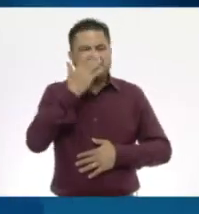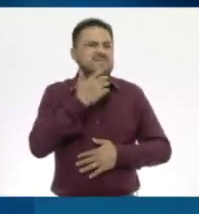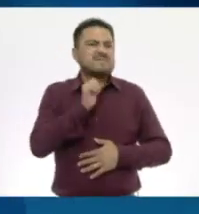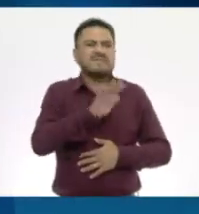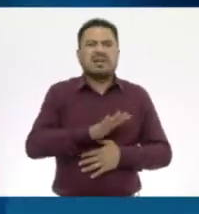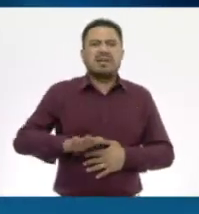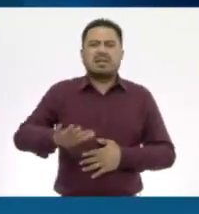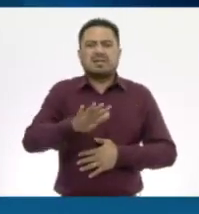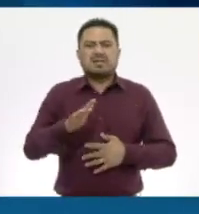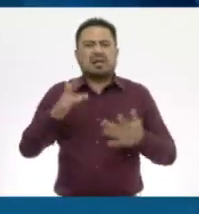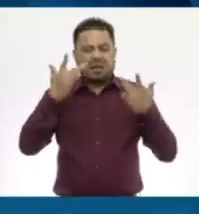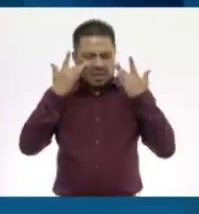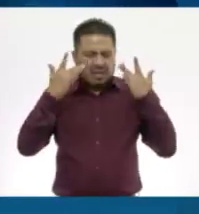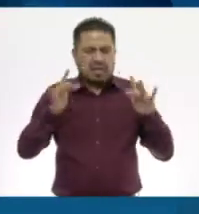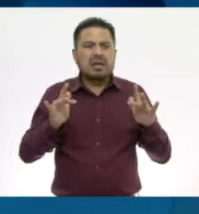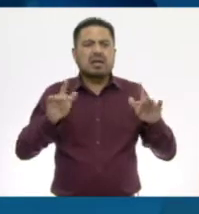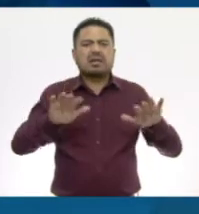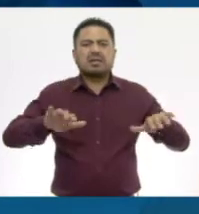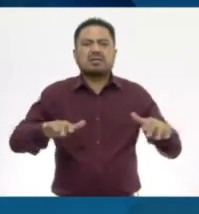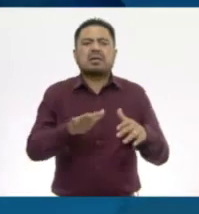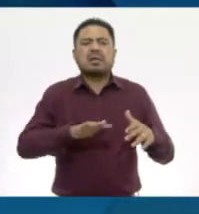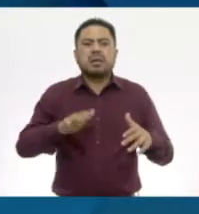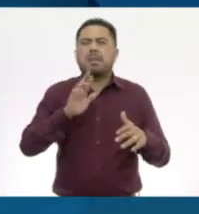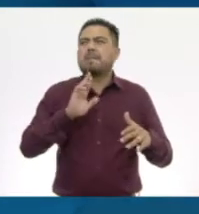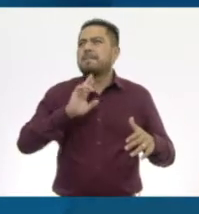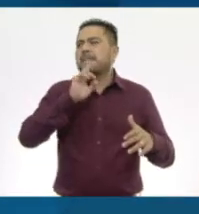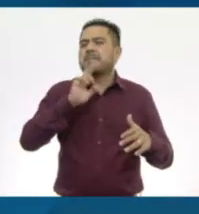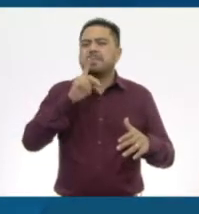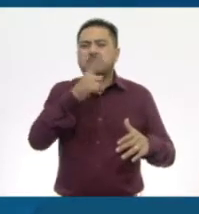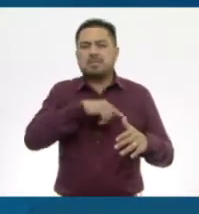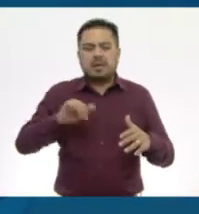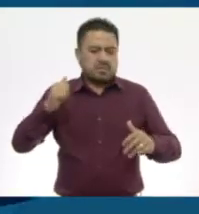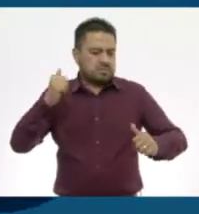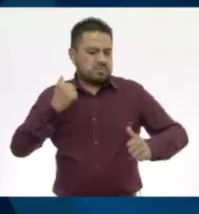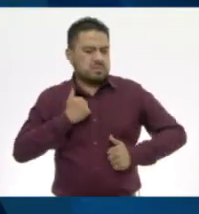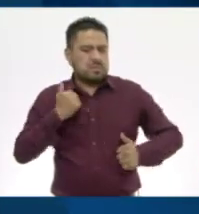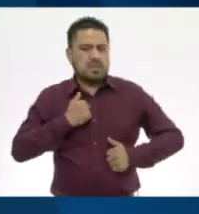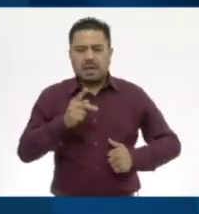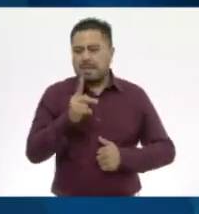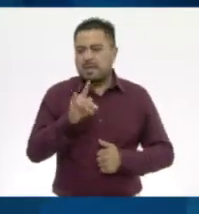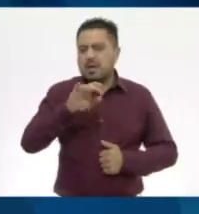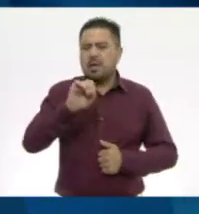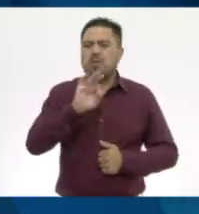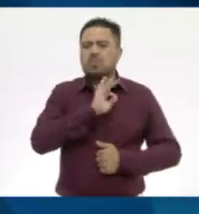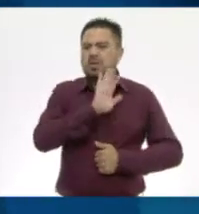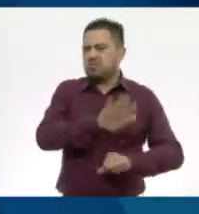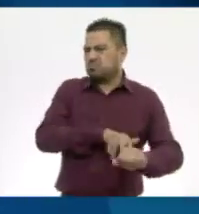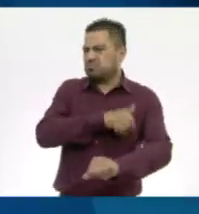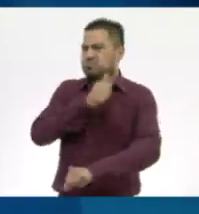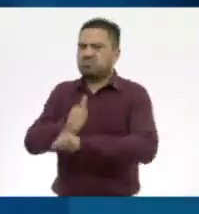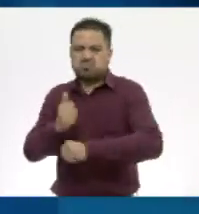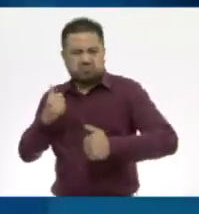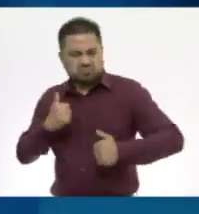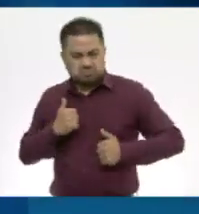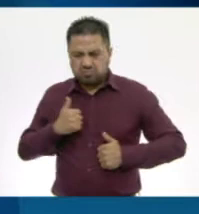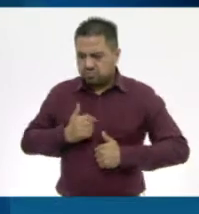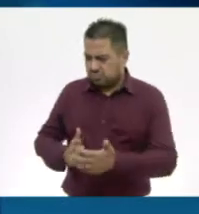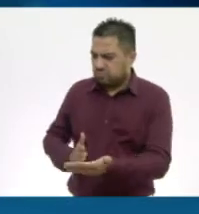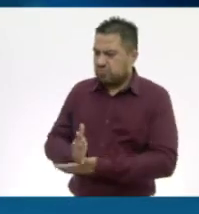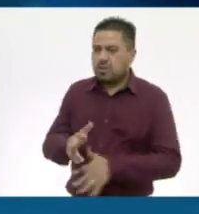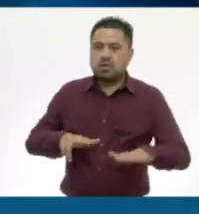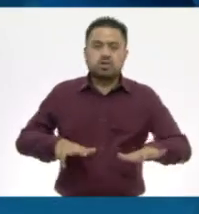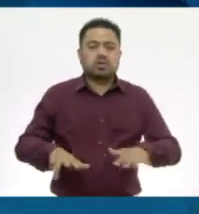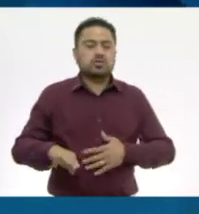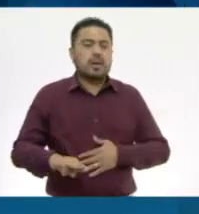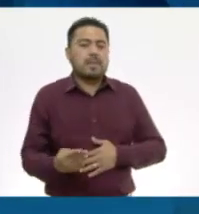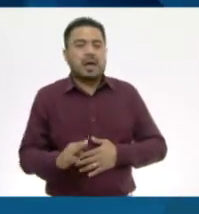el rumor de su renuncia fue el mejor pretexto para que el sargento Pío Marcha se amotinase con su ejército el 18 de